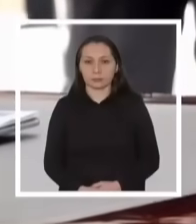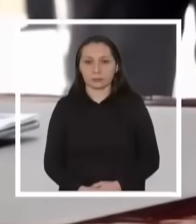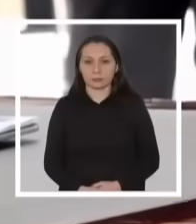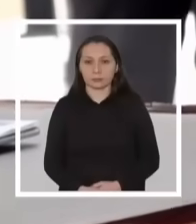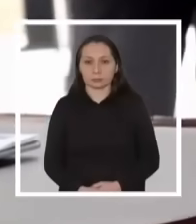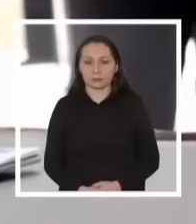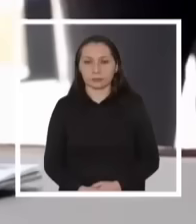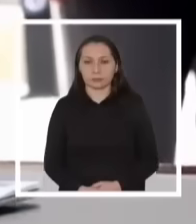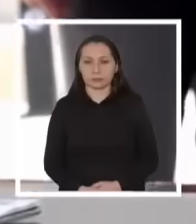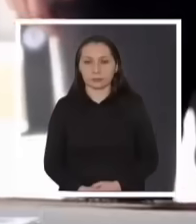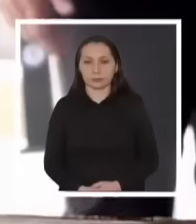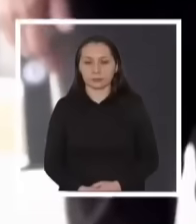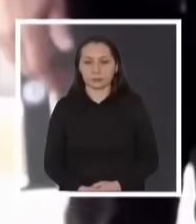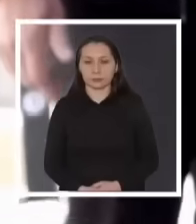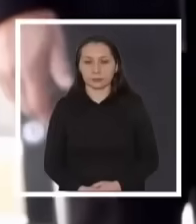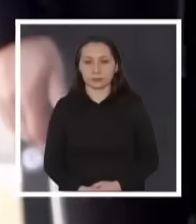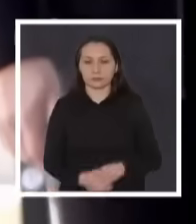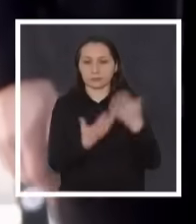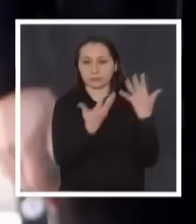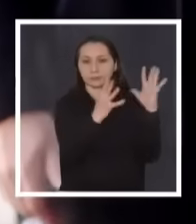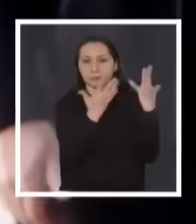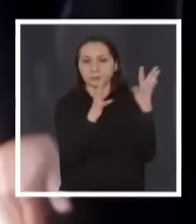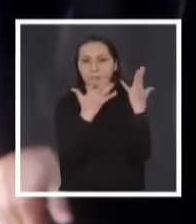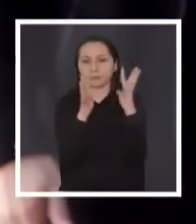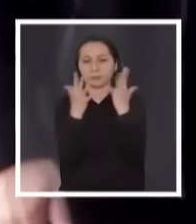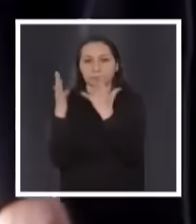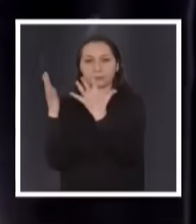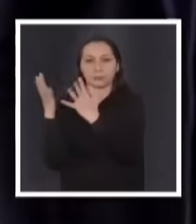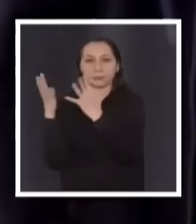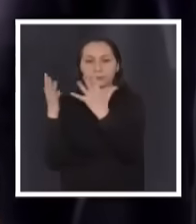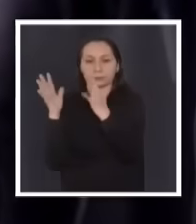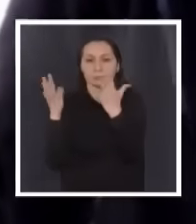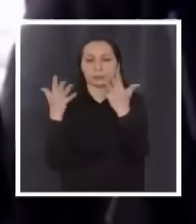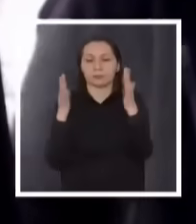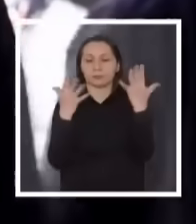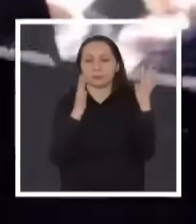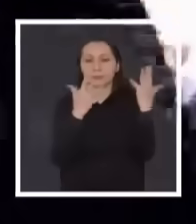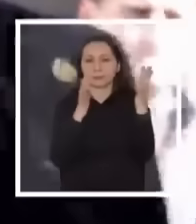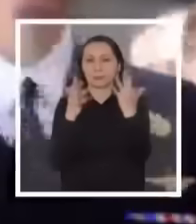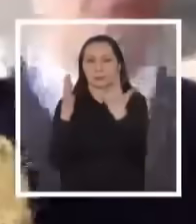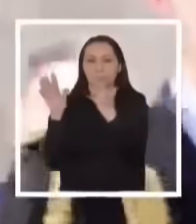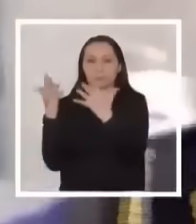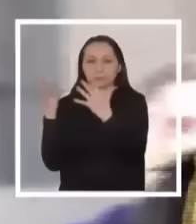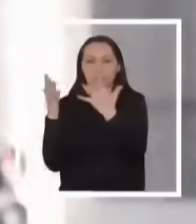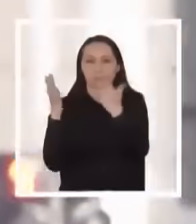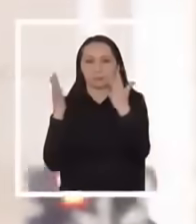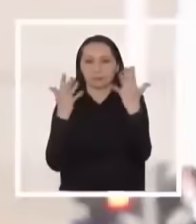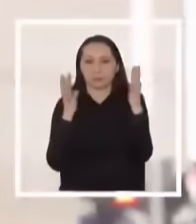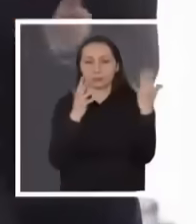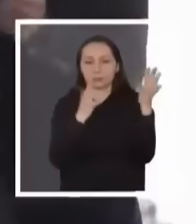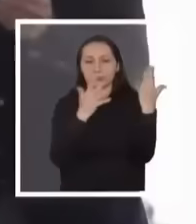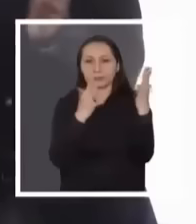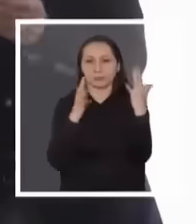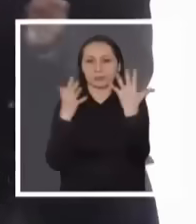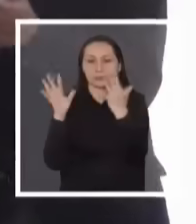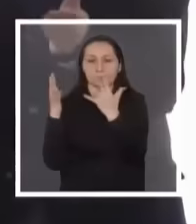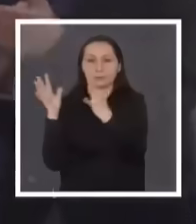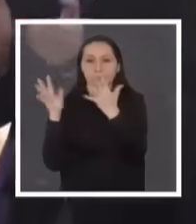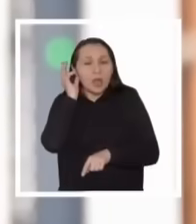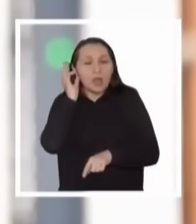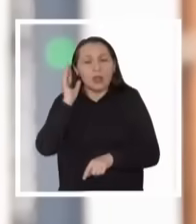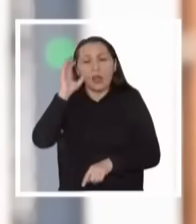para encargarse de la actividad, pero a 5 días de que se concrete finalmente este evento, no ha sido